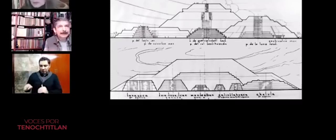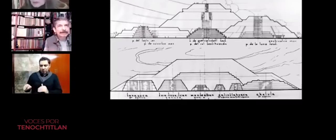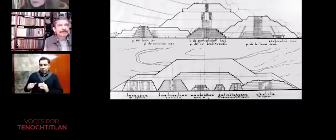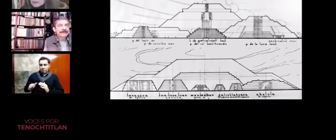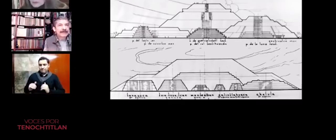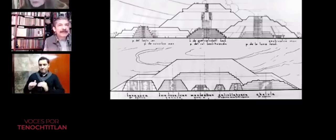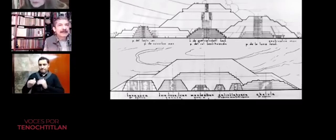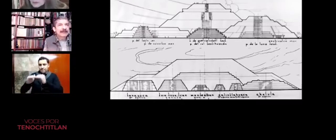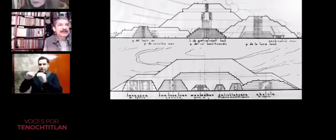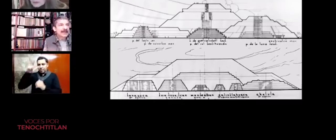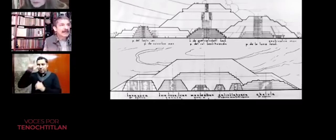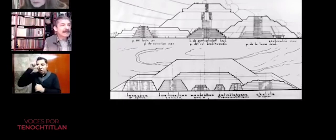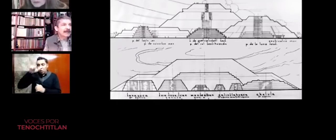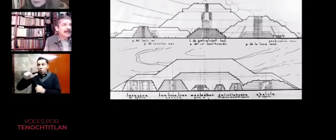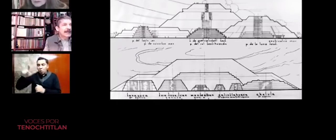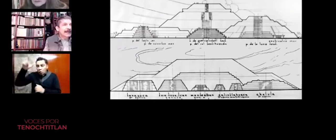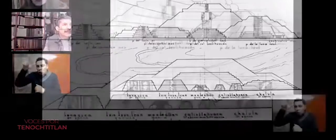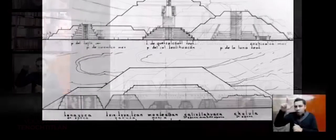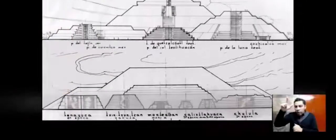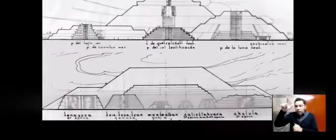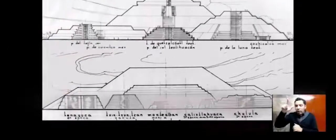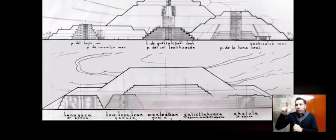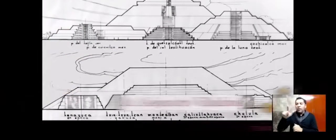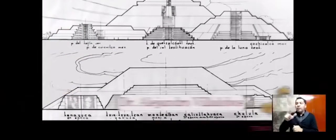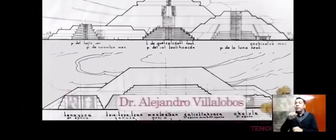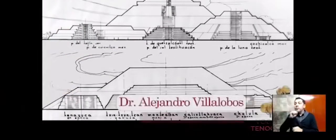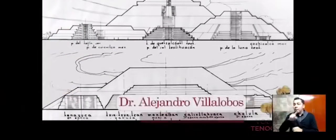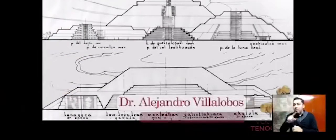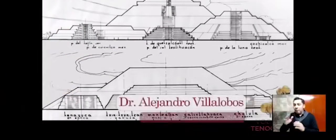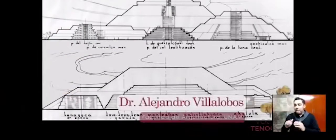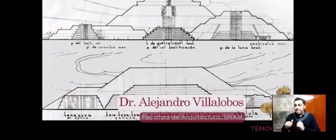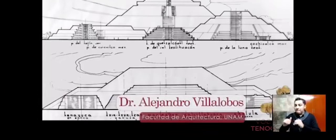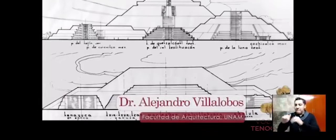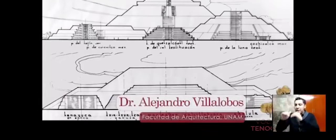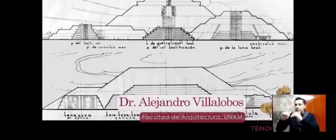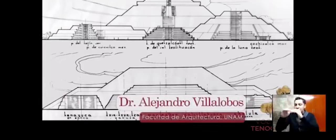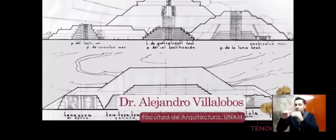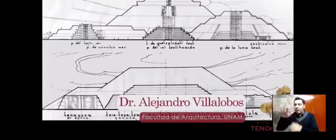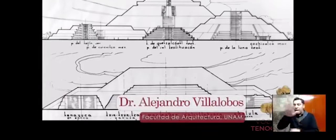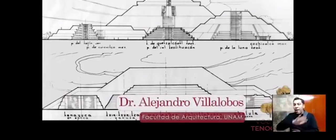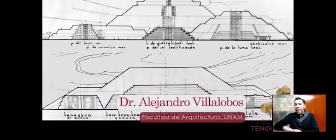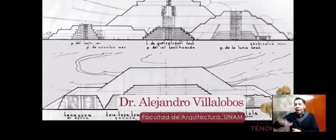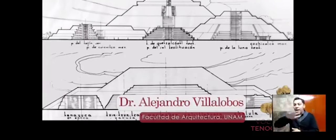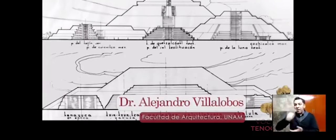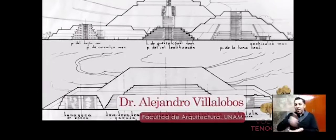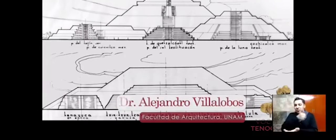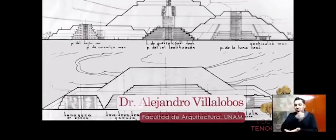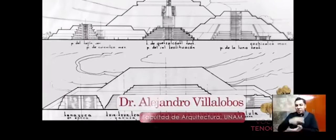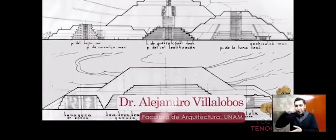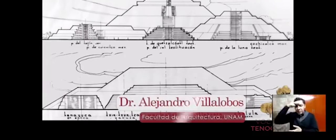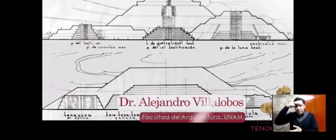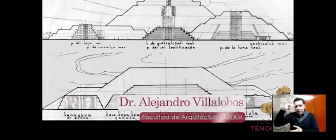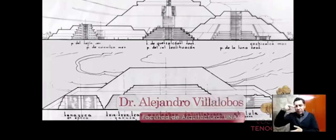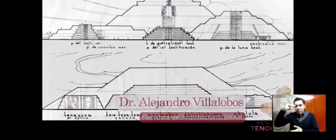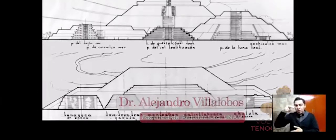destacar, maestra Rivero, que hay patrones asequibles entre unos y